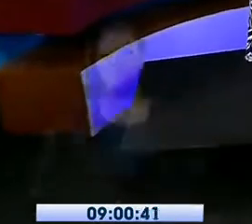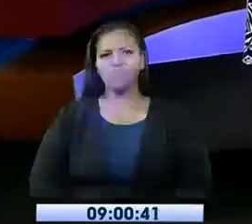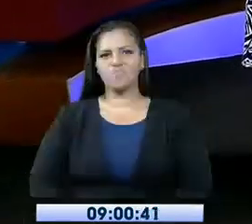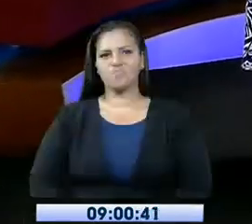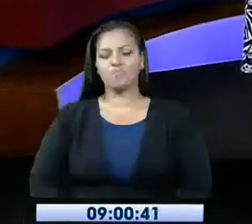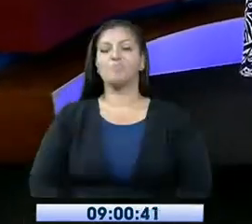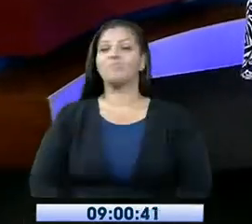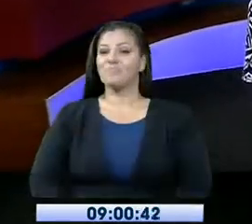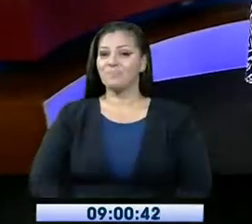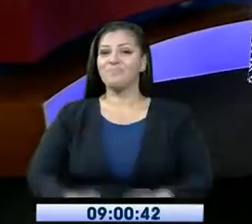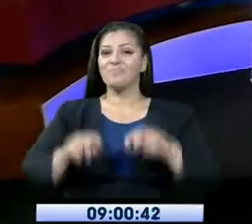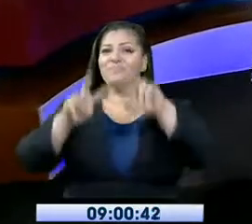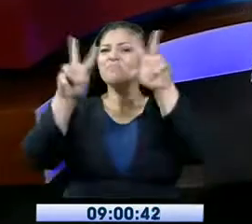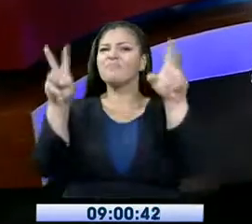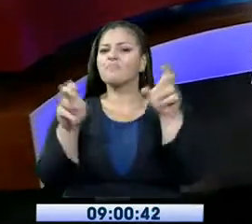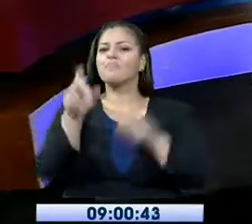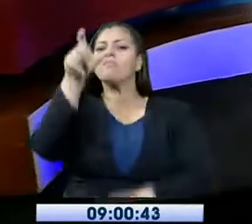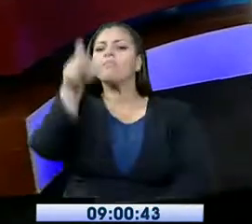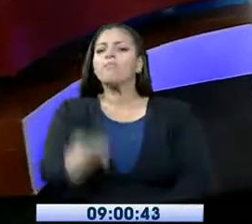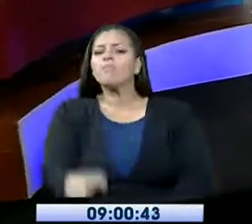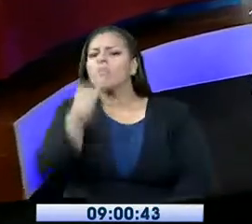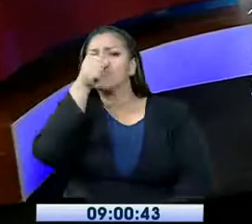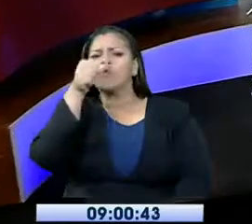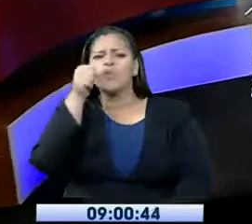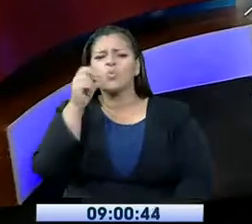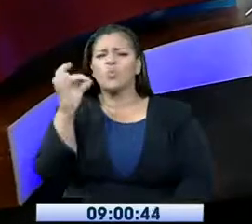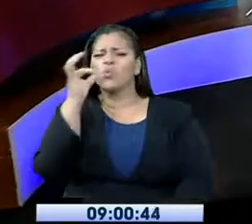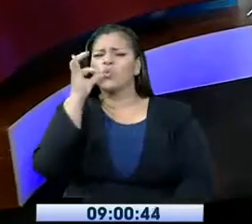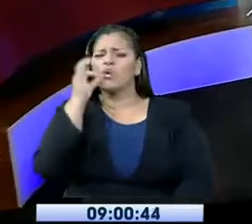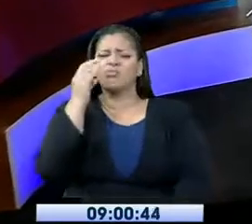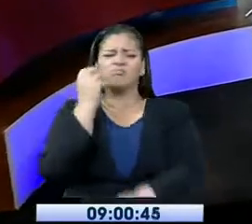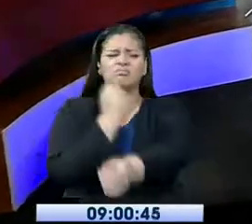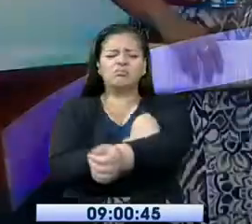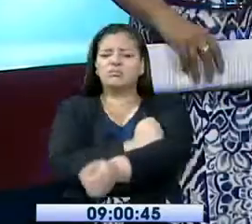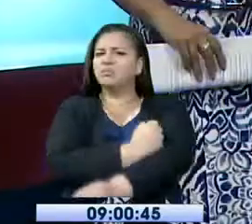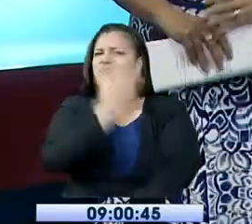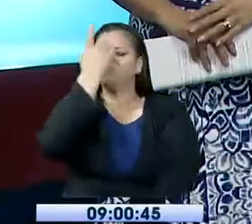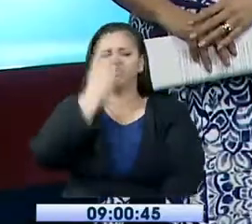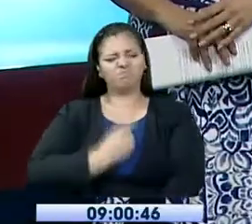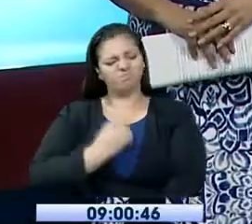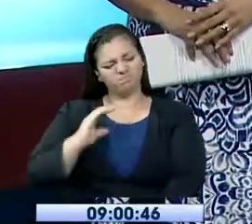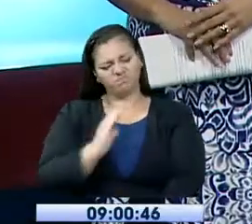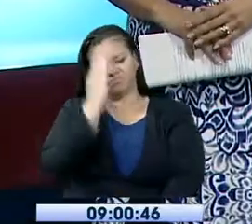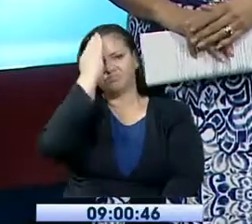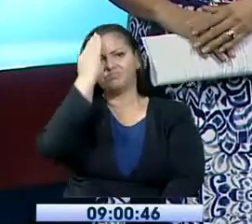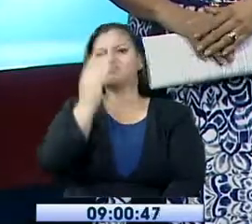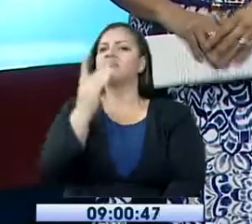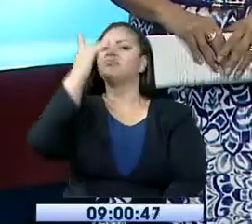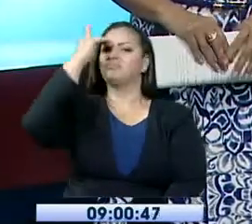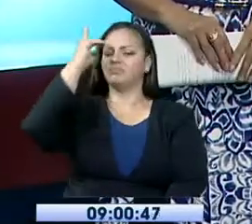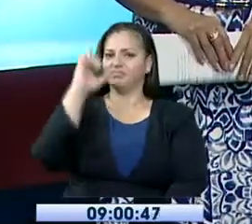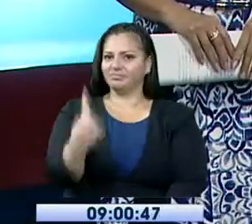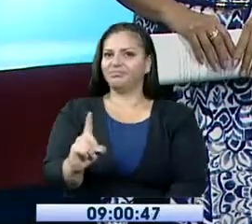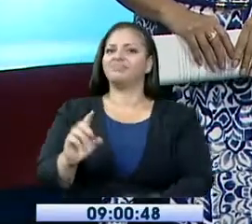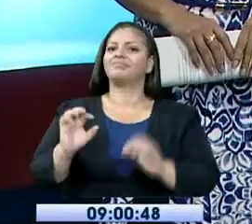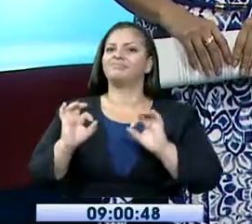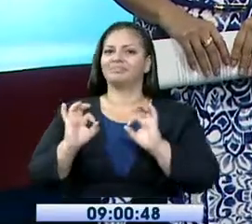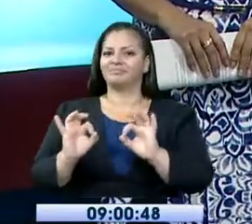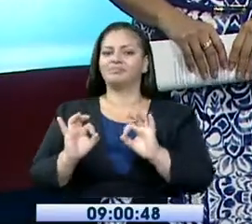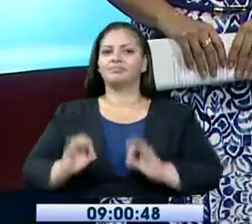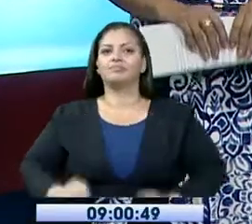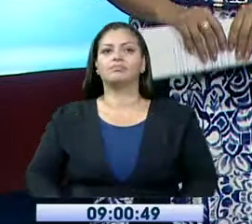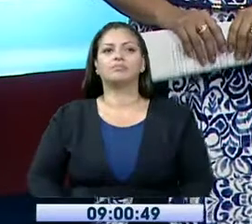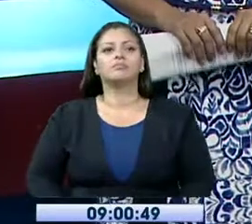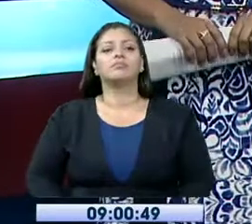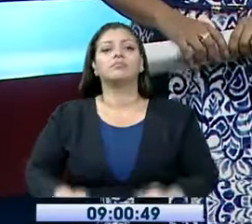Estamos en nuestro segmento Tú Eliges, dile no a las drogas y sí a la vida, un segmento que busca ayudar a las personas con problemas de adicción